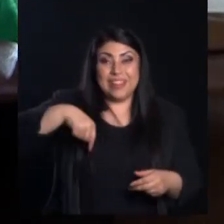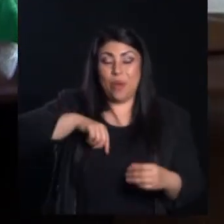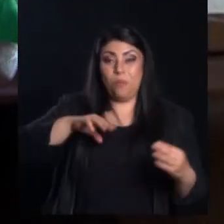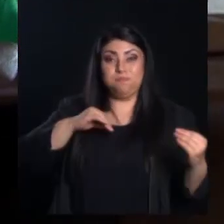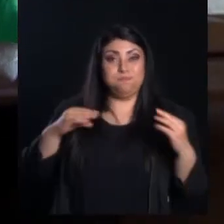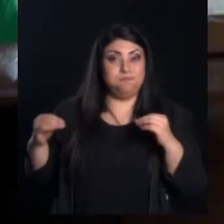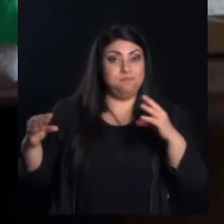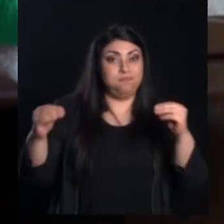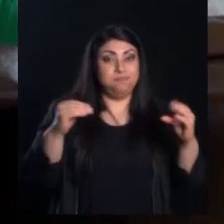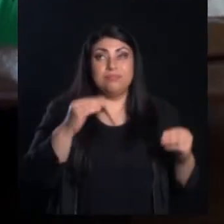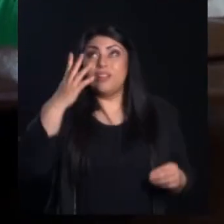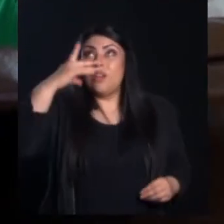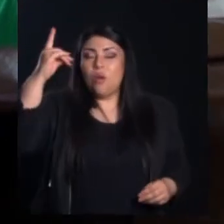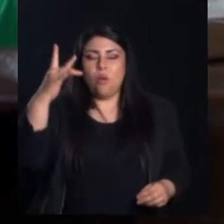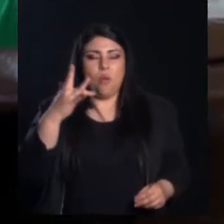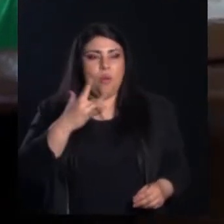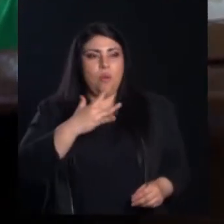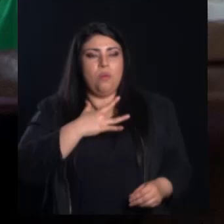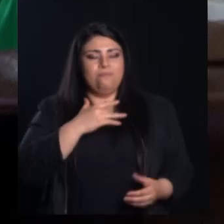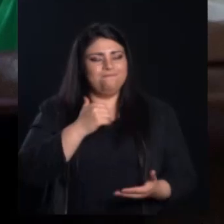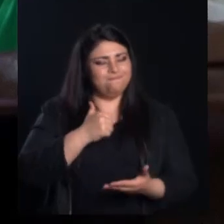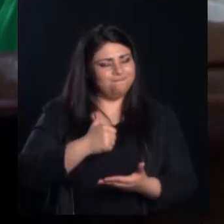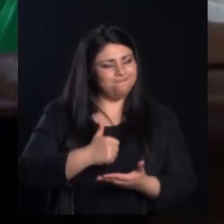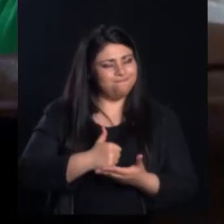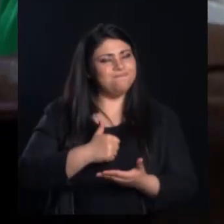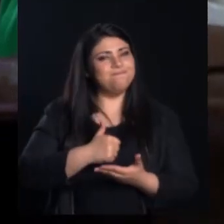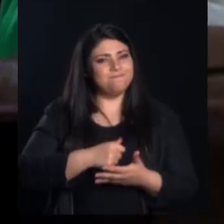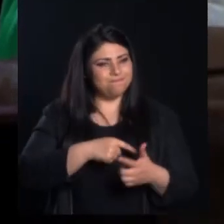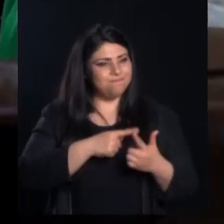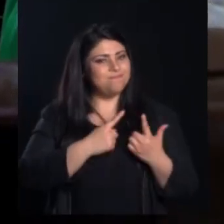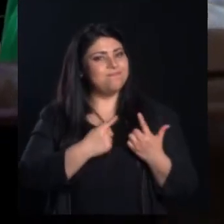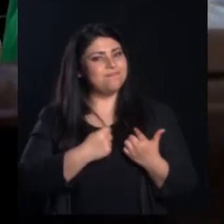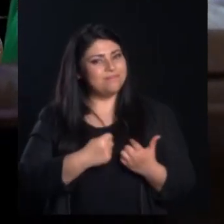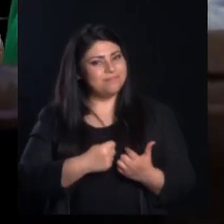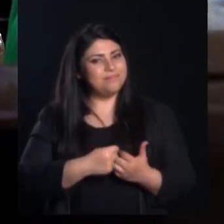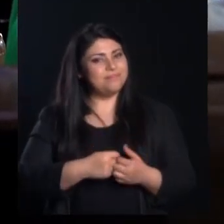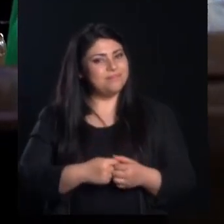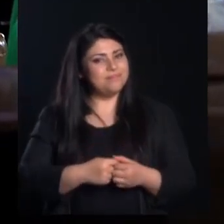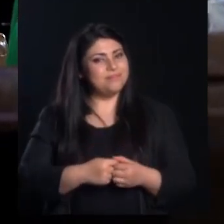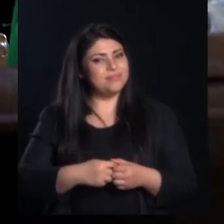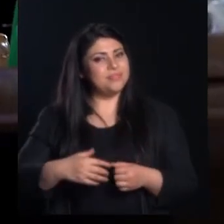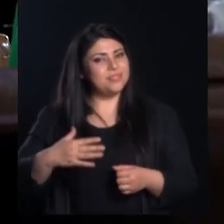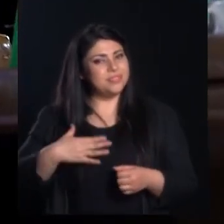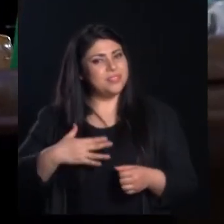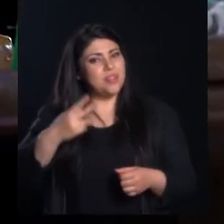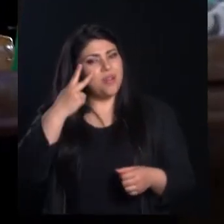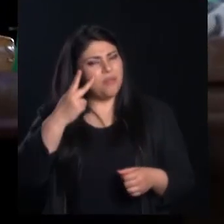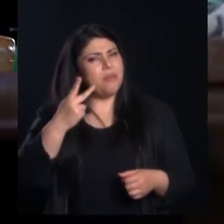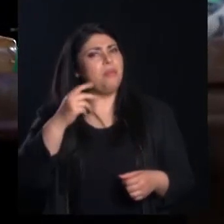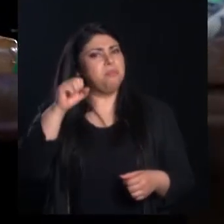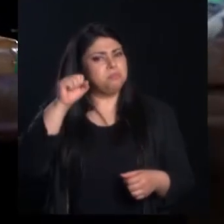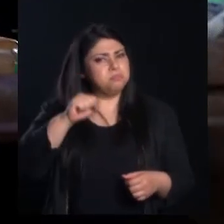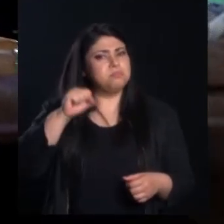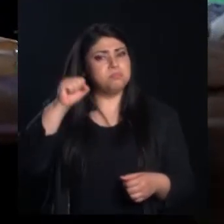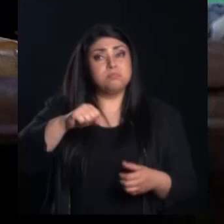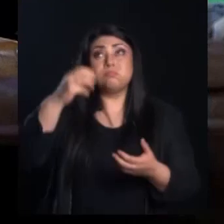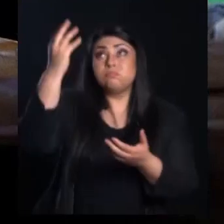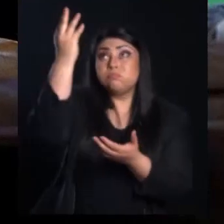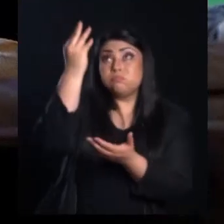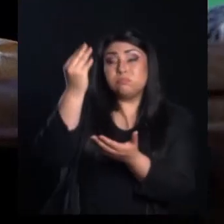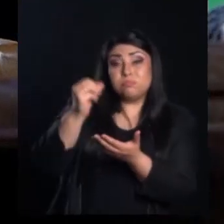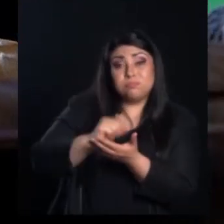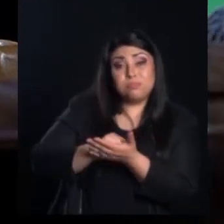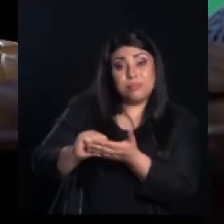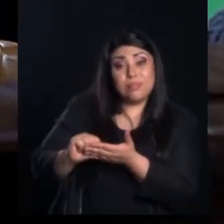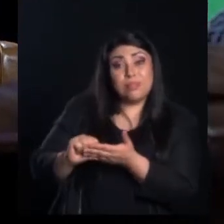el señor empezó a firmar tu corazón que y puedo verlo como el espíritu santo que empezó a